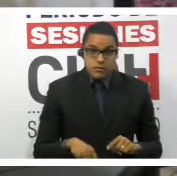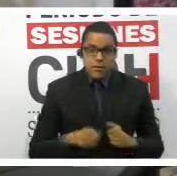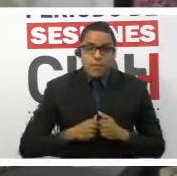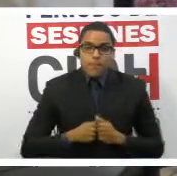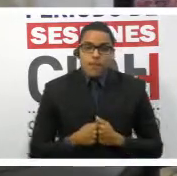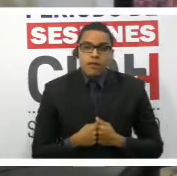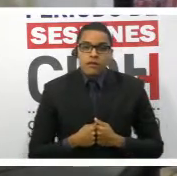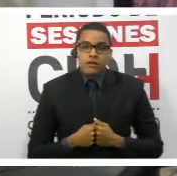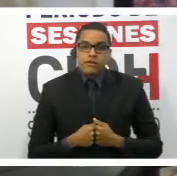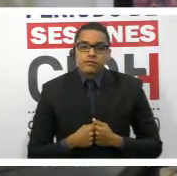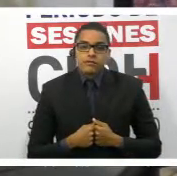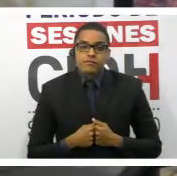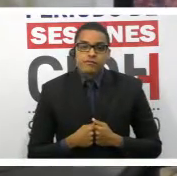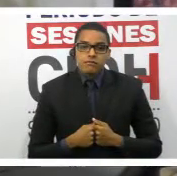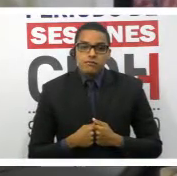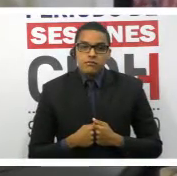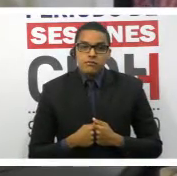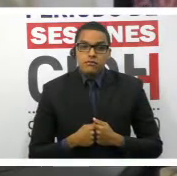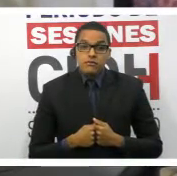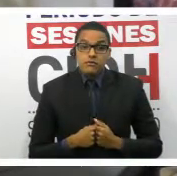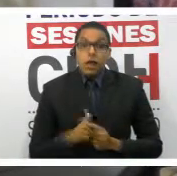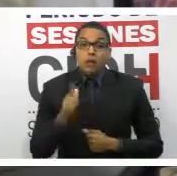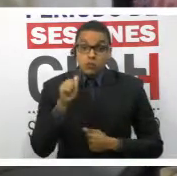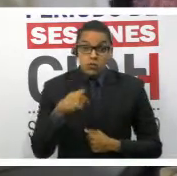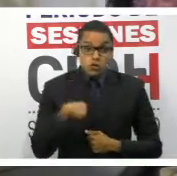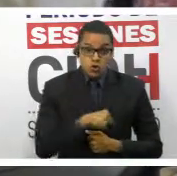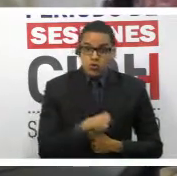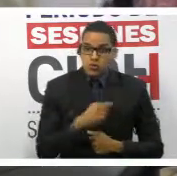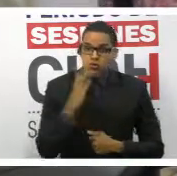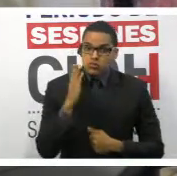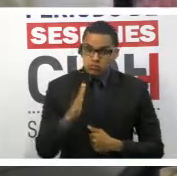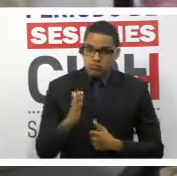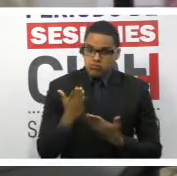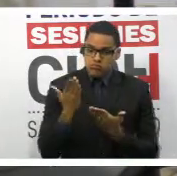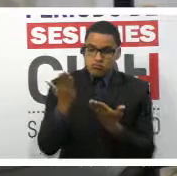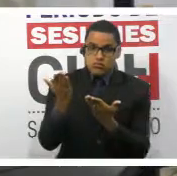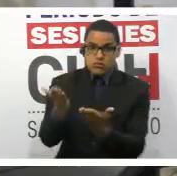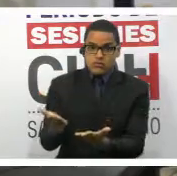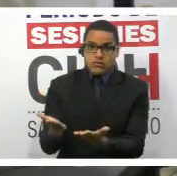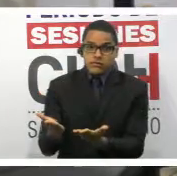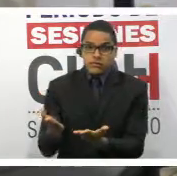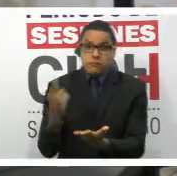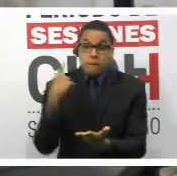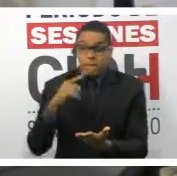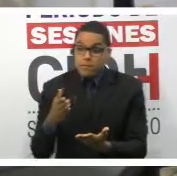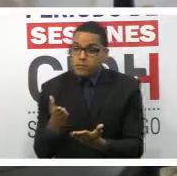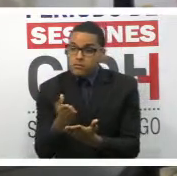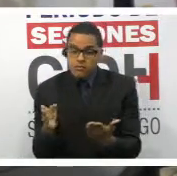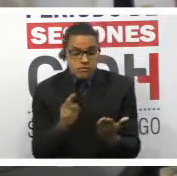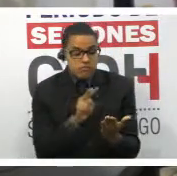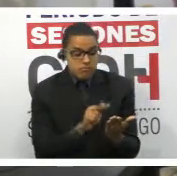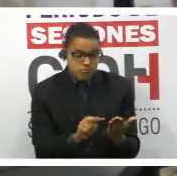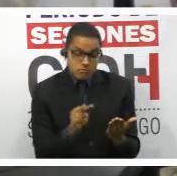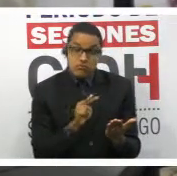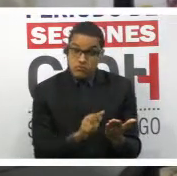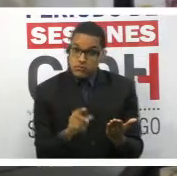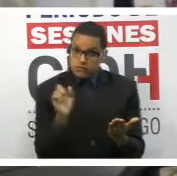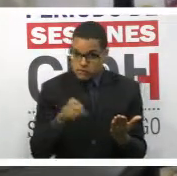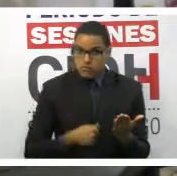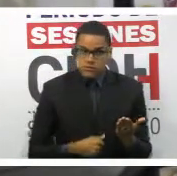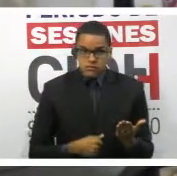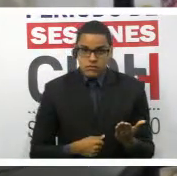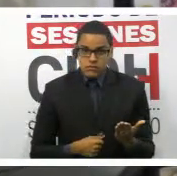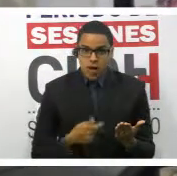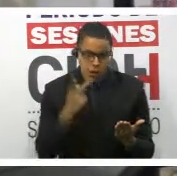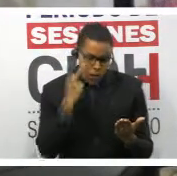vamos a hacer llegar a ustedes como un instrumento de información a través